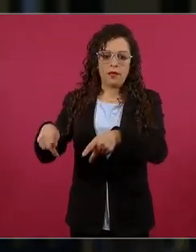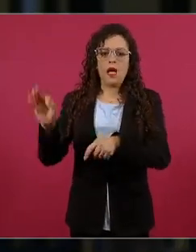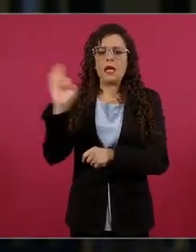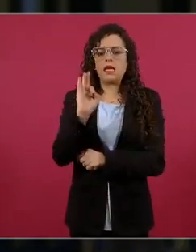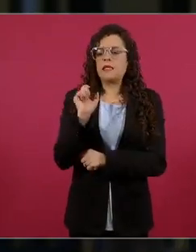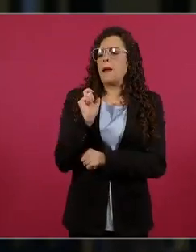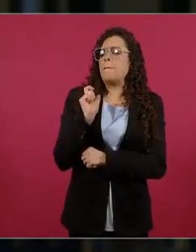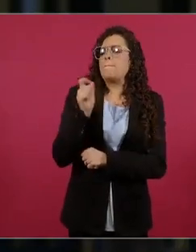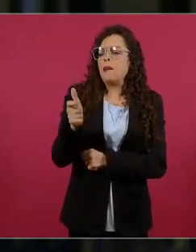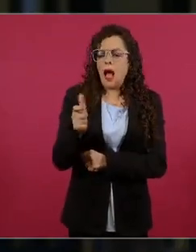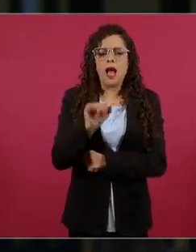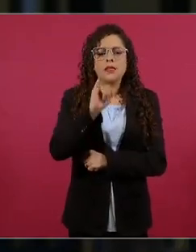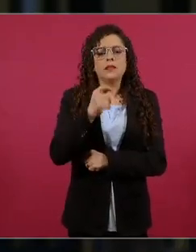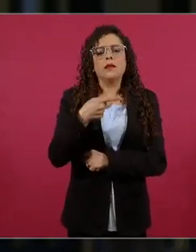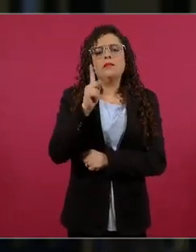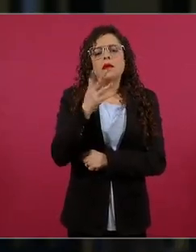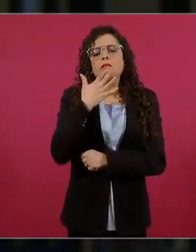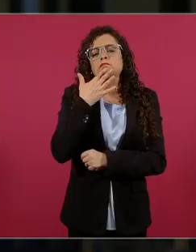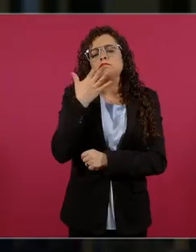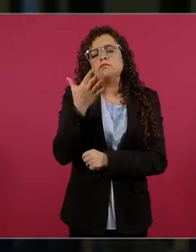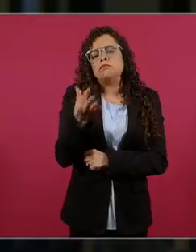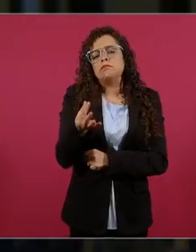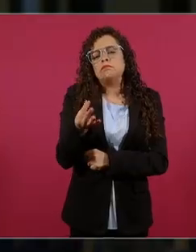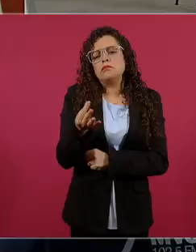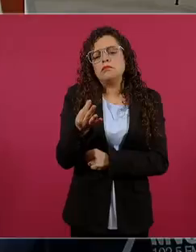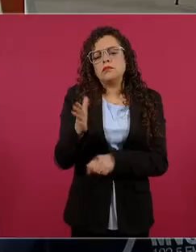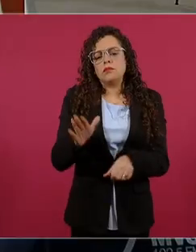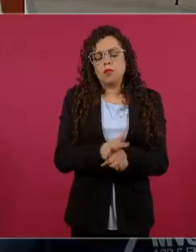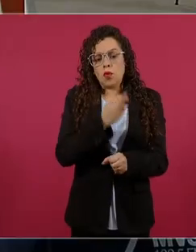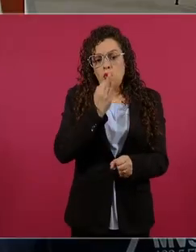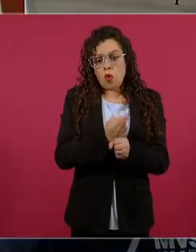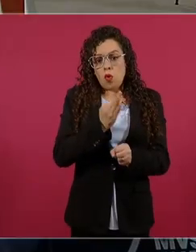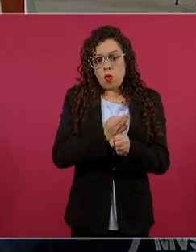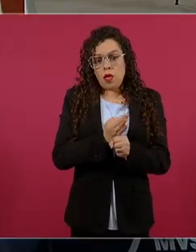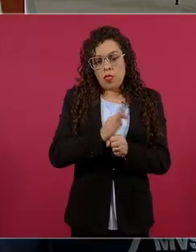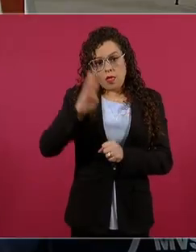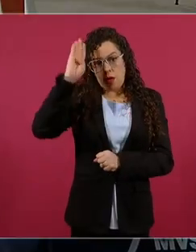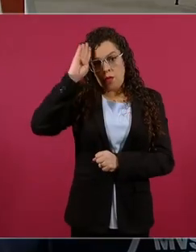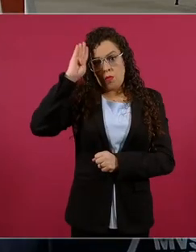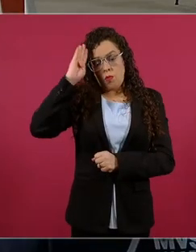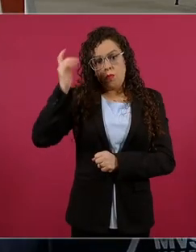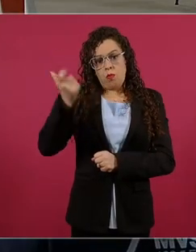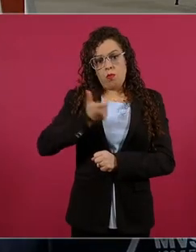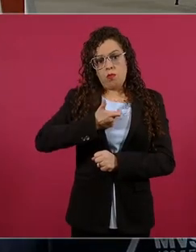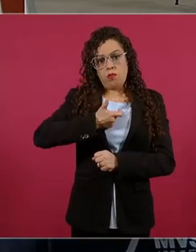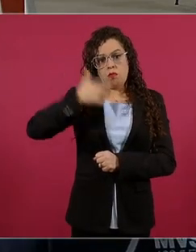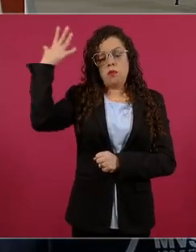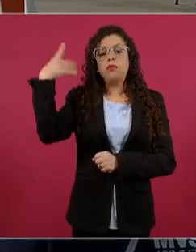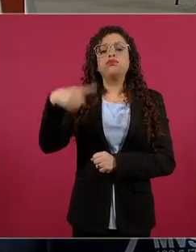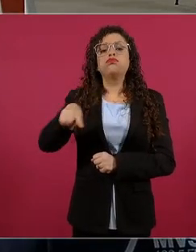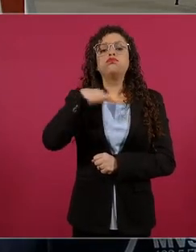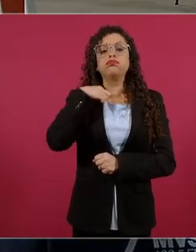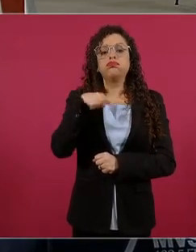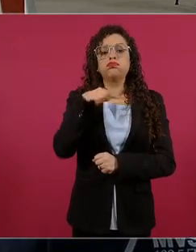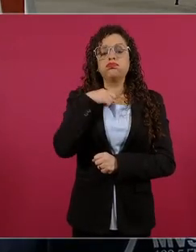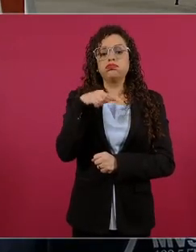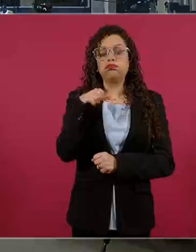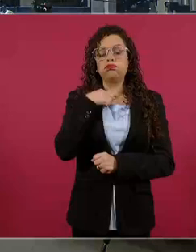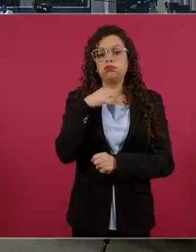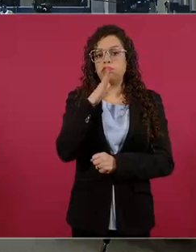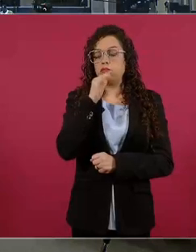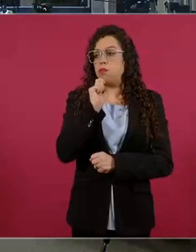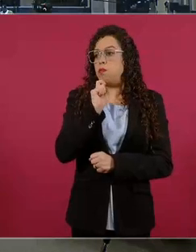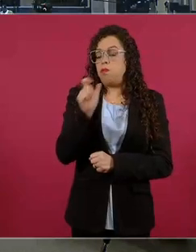algo simbólico, sin que tengan que pagar lo que tengan que hacerlo en el túnel o en el transbordador, presidente. Sí,